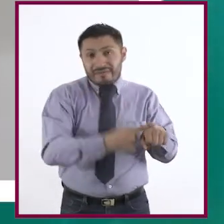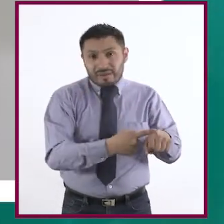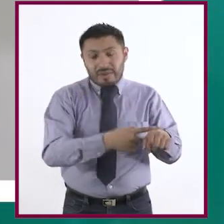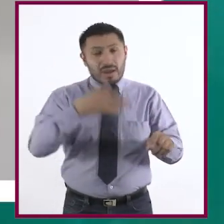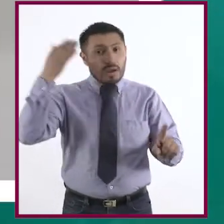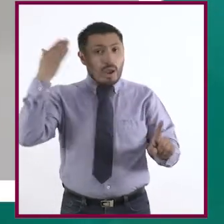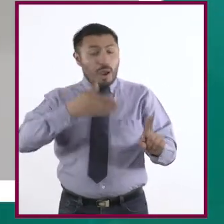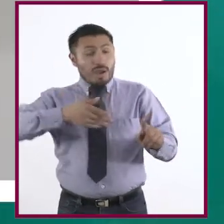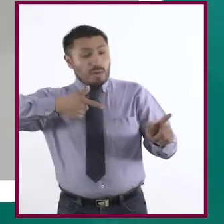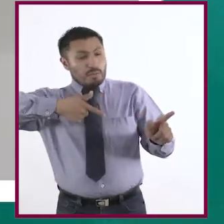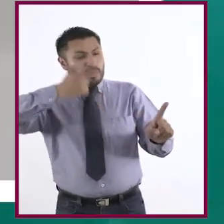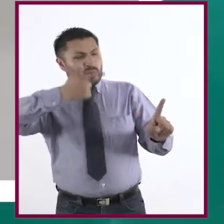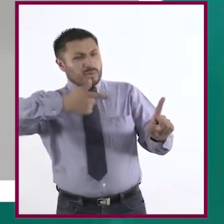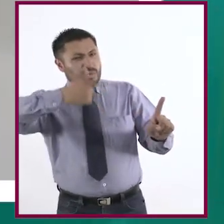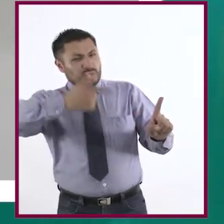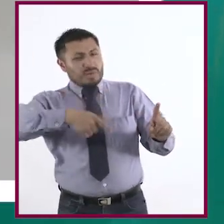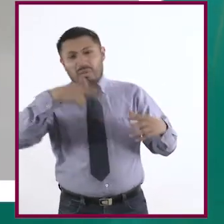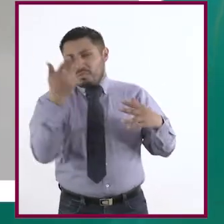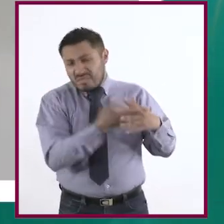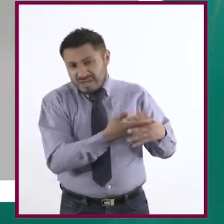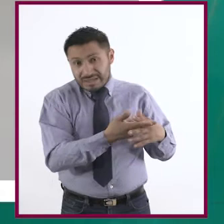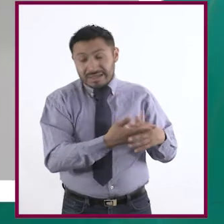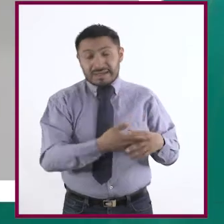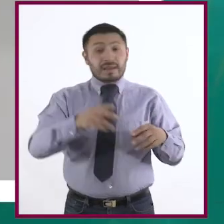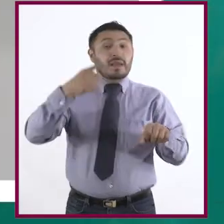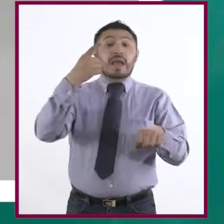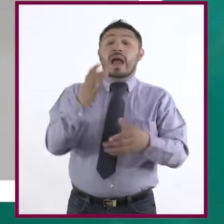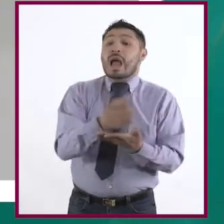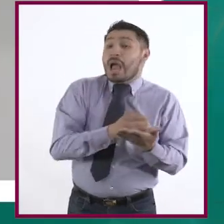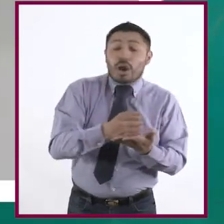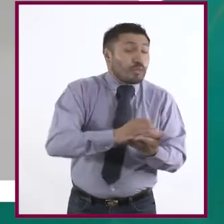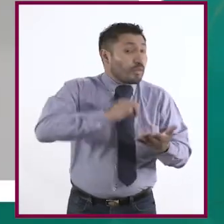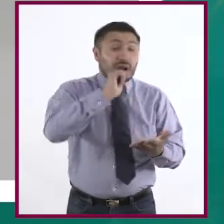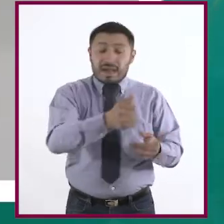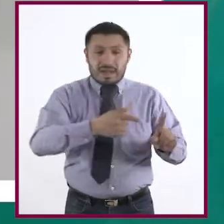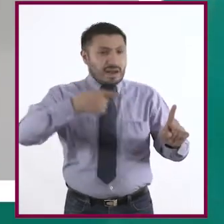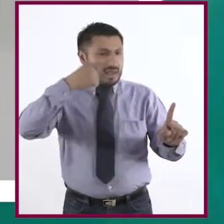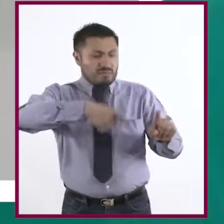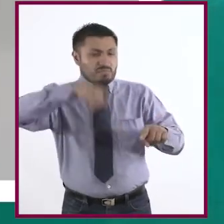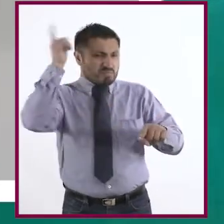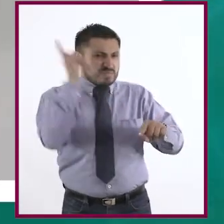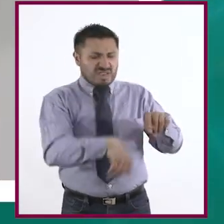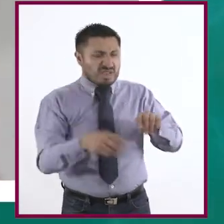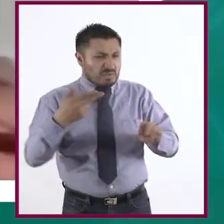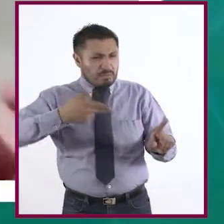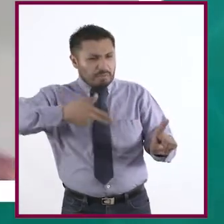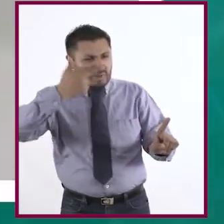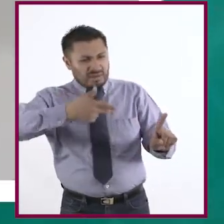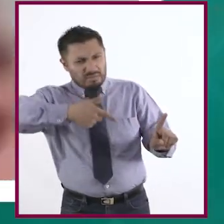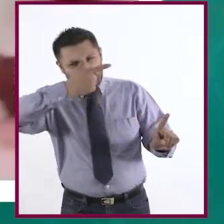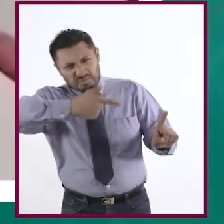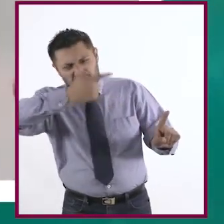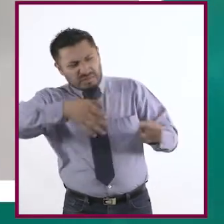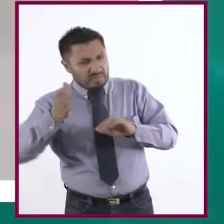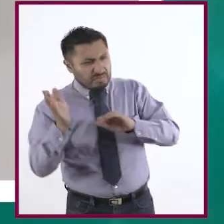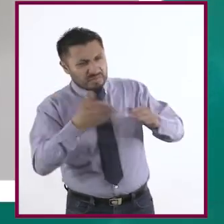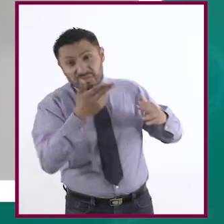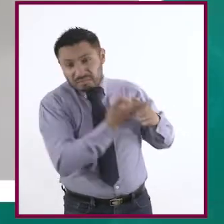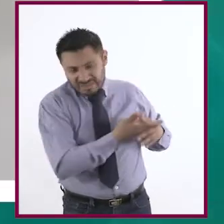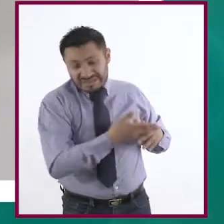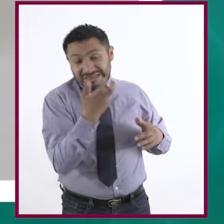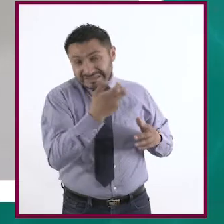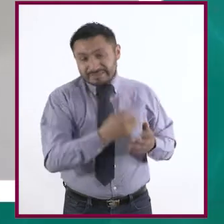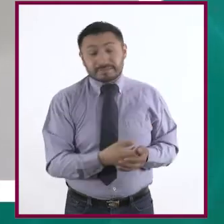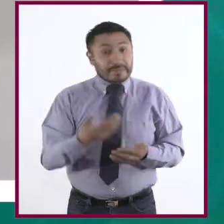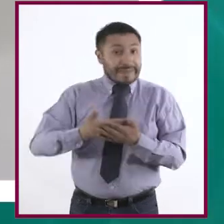ciertas características culturales no deseadas, se buscaba exterminar a la cultura. Entonces, claro que todo eso ha